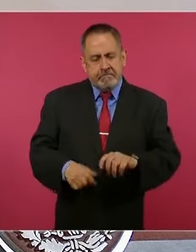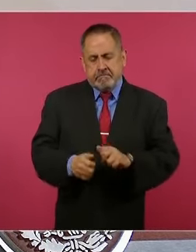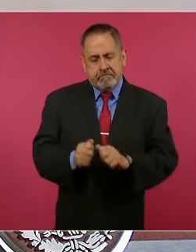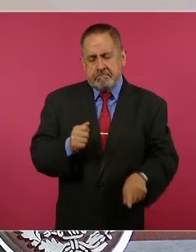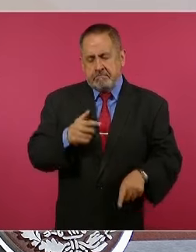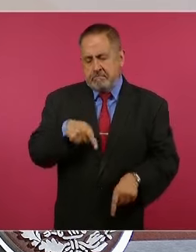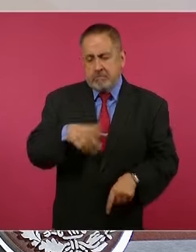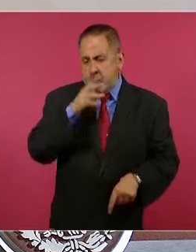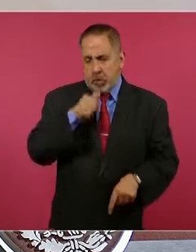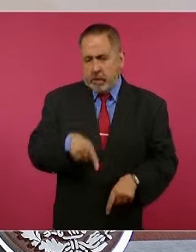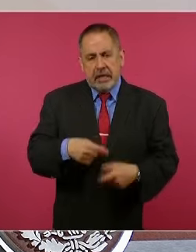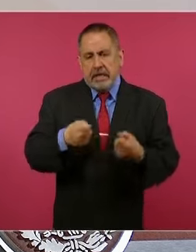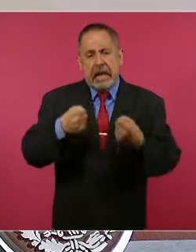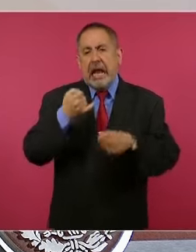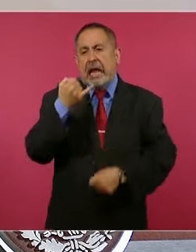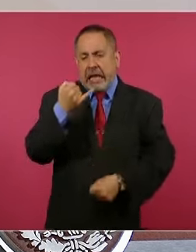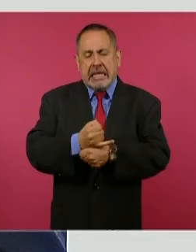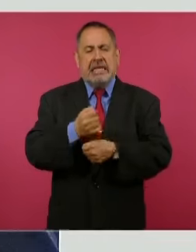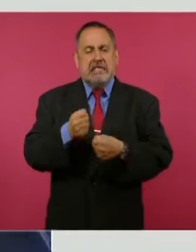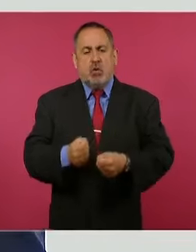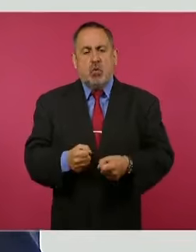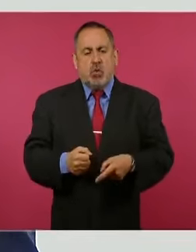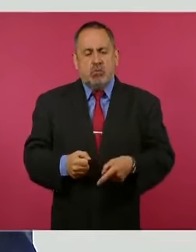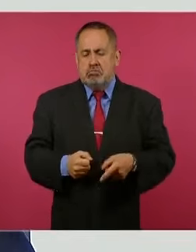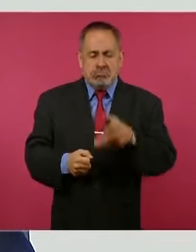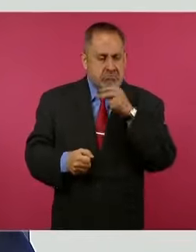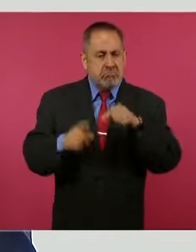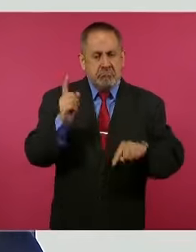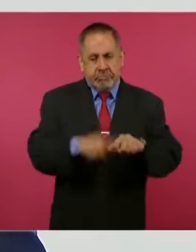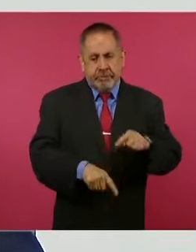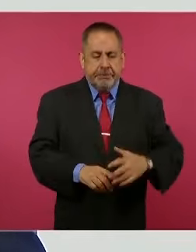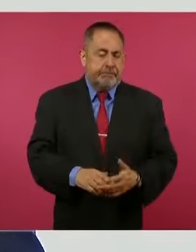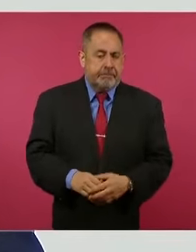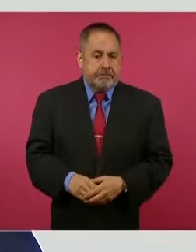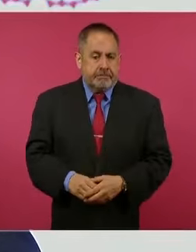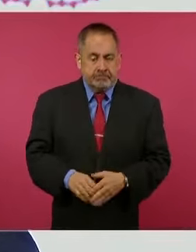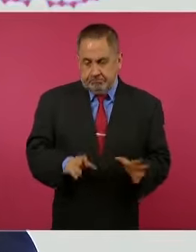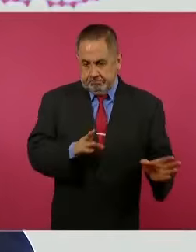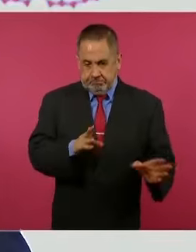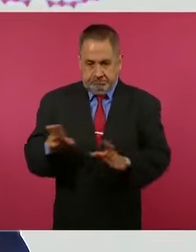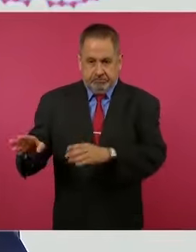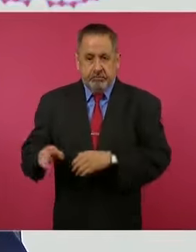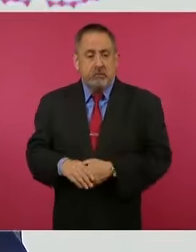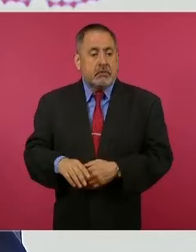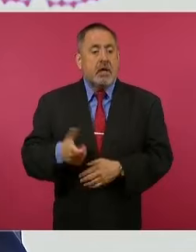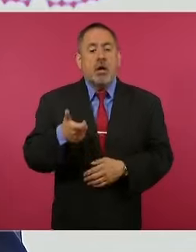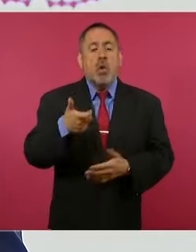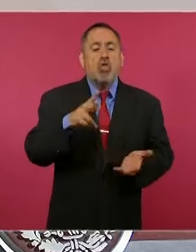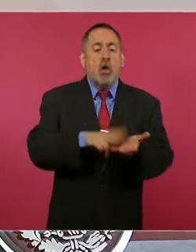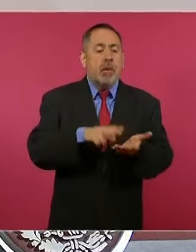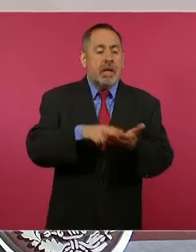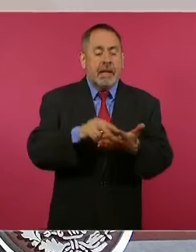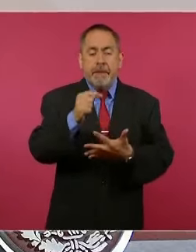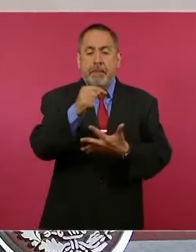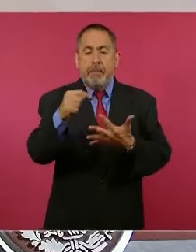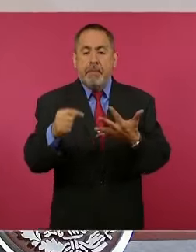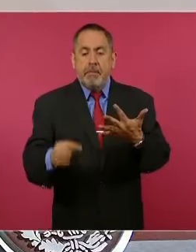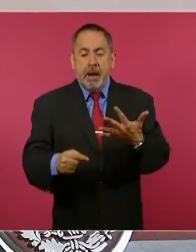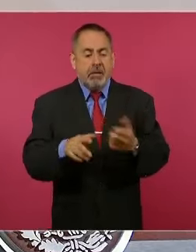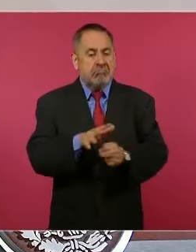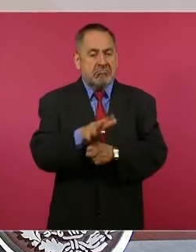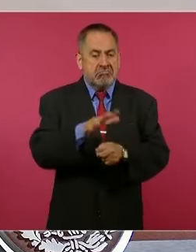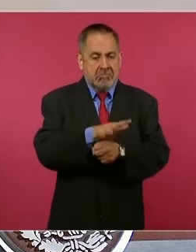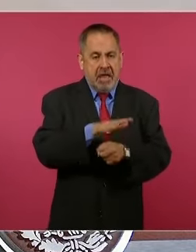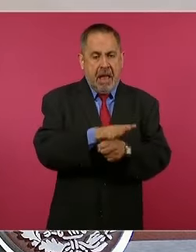condiciones de seguridad pasando ahora al tema de la canasta básica el Quiénes quien en los precios de la canasta básica